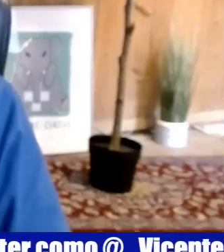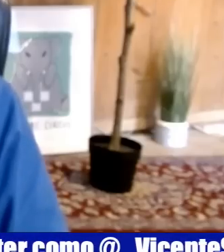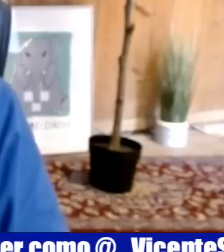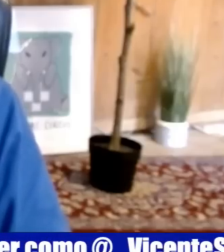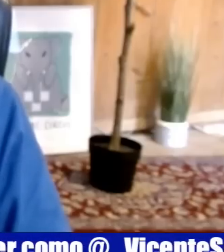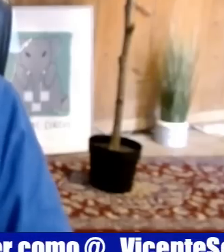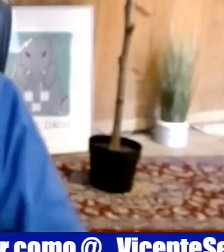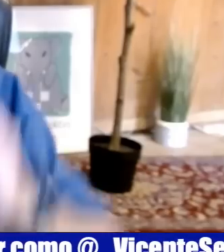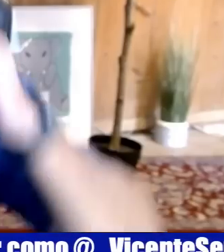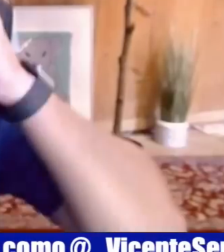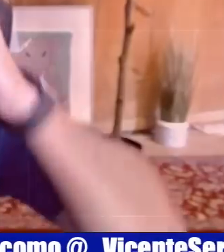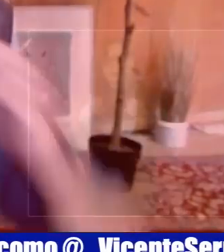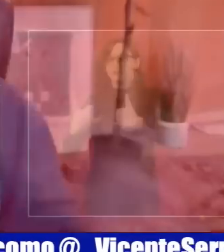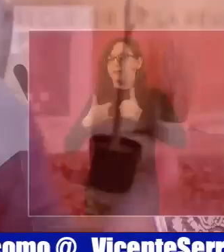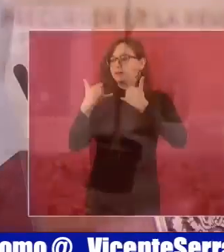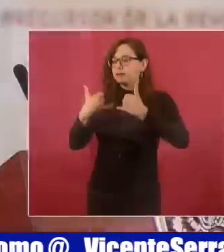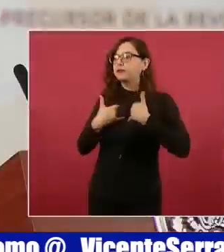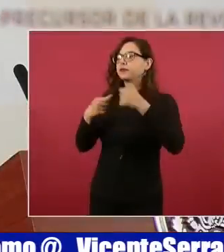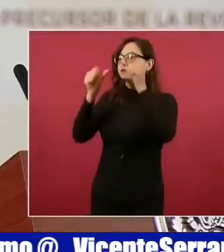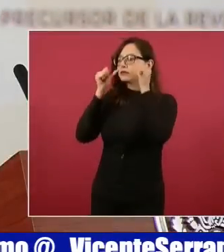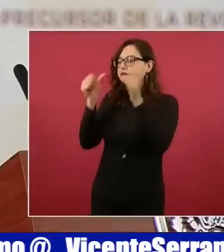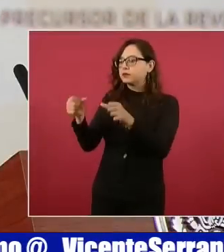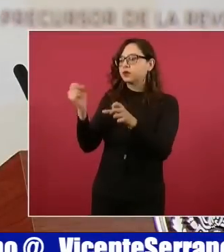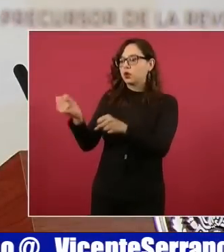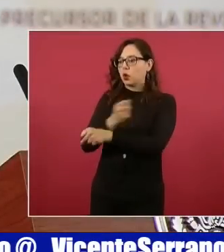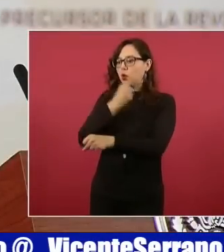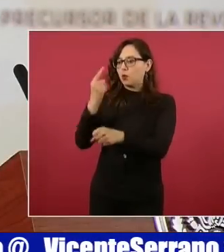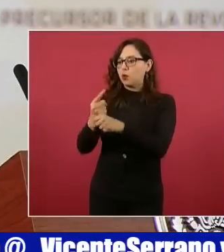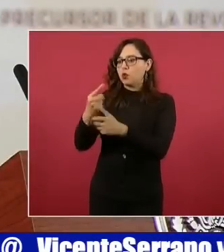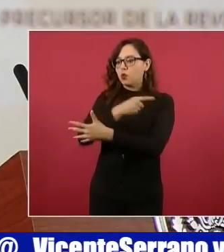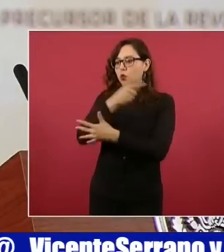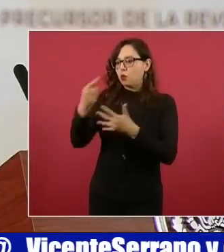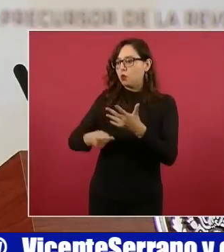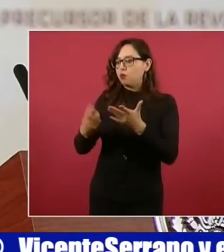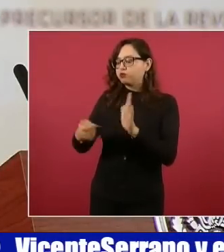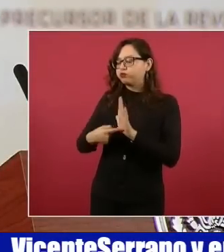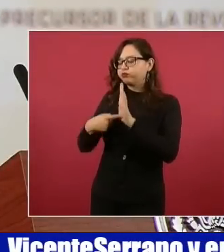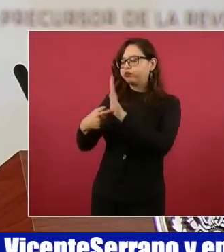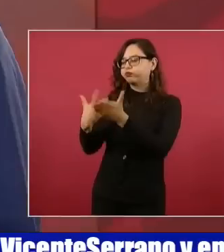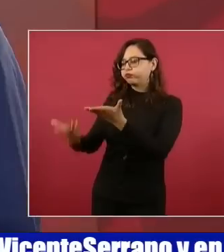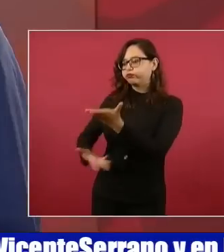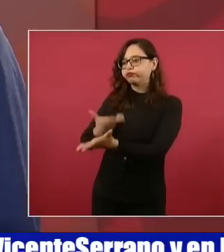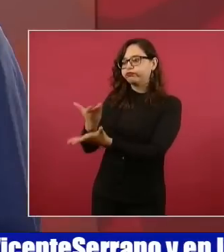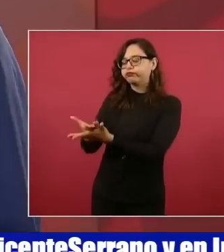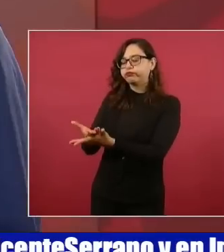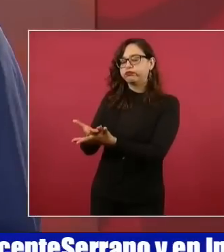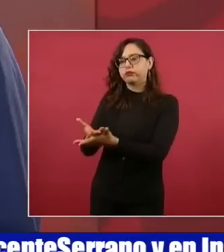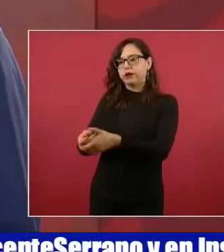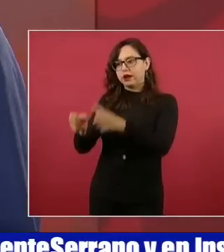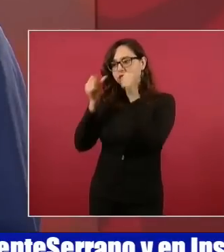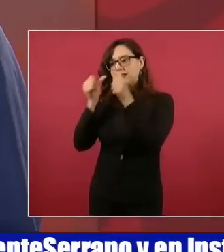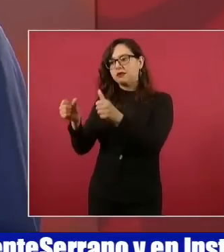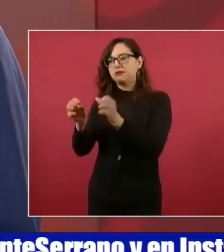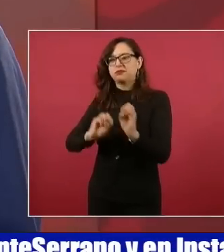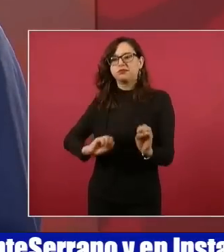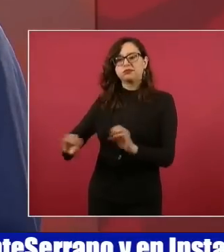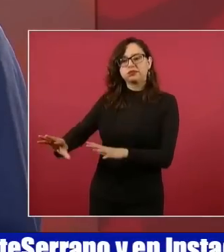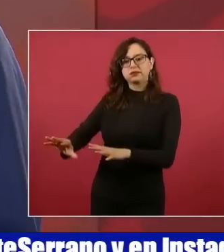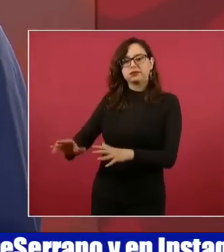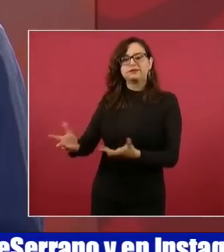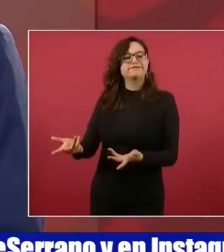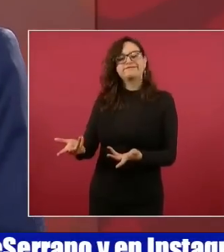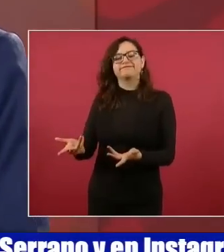que existen, y si hay pruebas en el Poder Judicial, pues es autónomo y puede actuar por sí